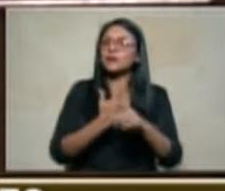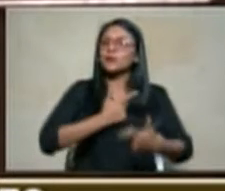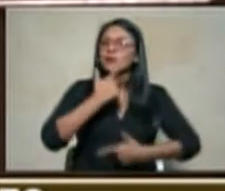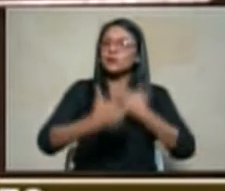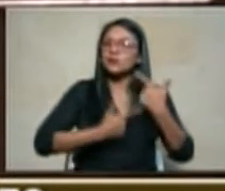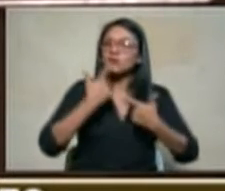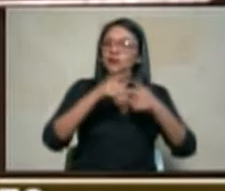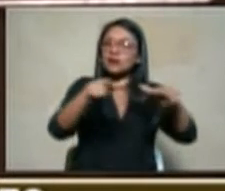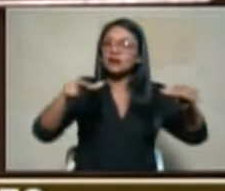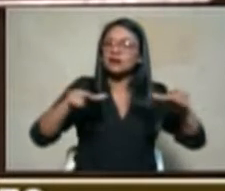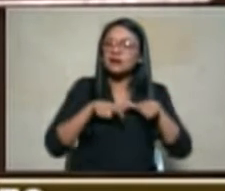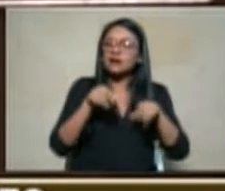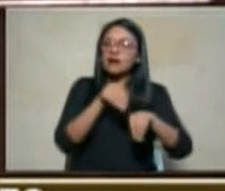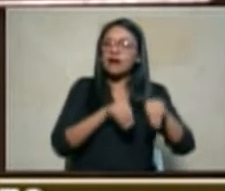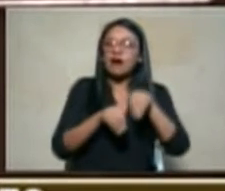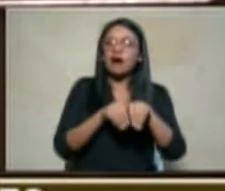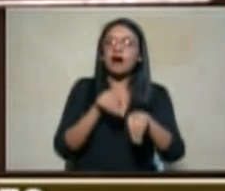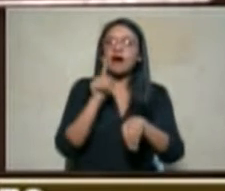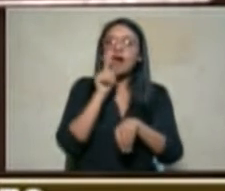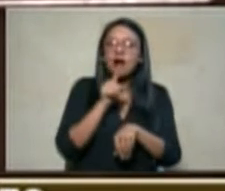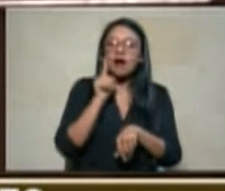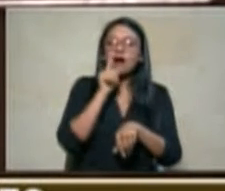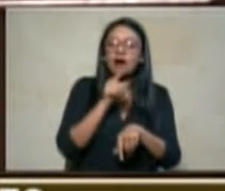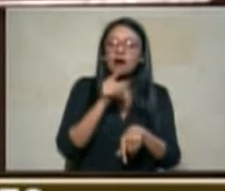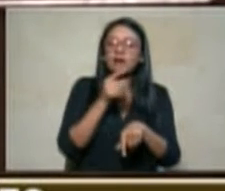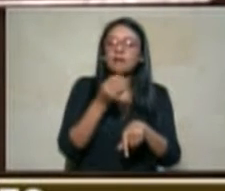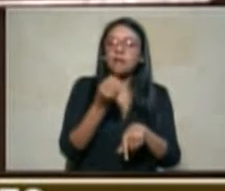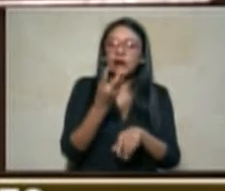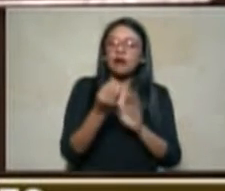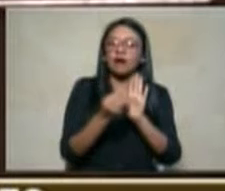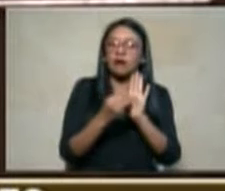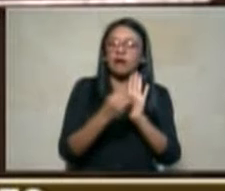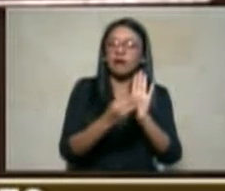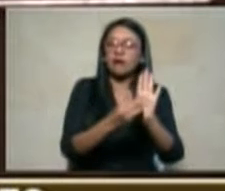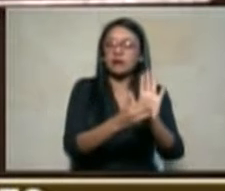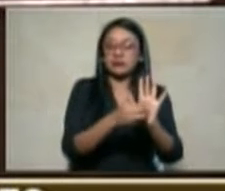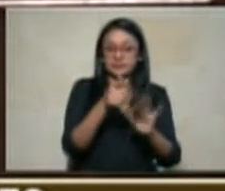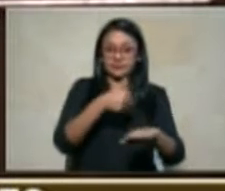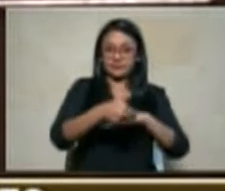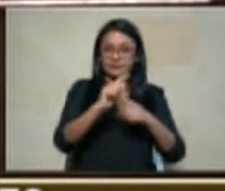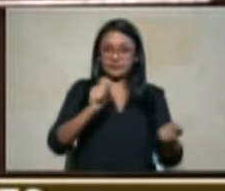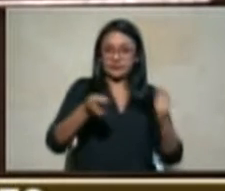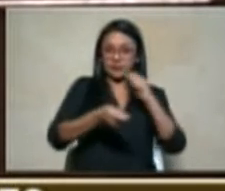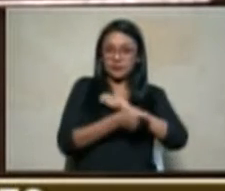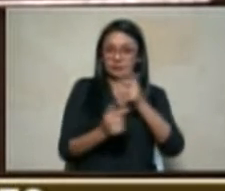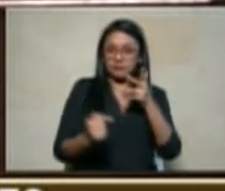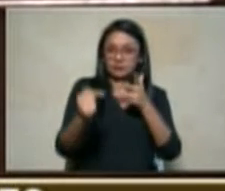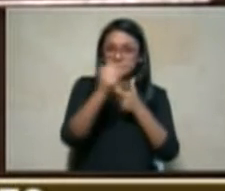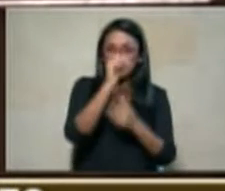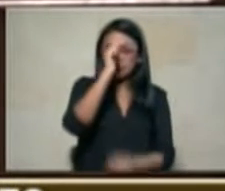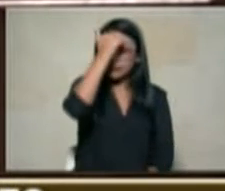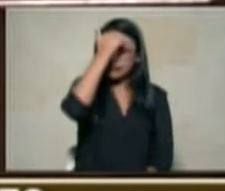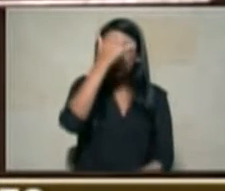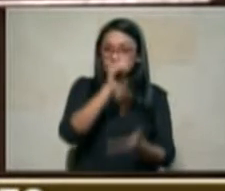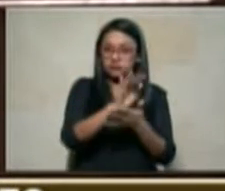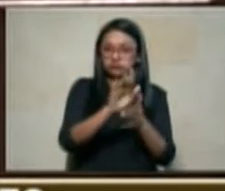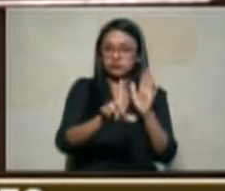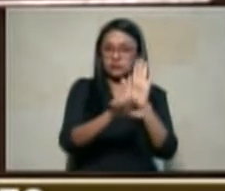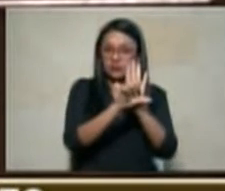tierra aquí es que han habido mentiras recurrentes. Se requiere una modificación de esos aspectos fundamentales de la